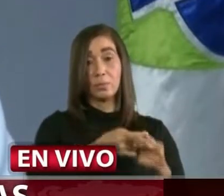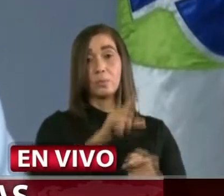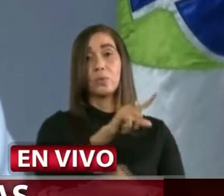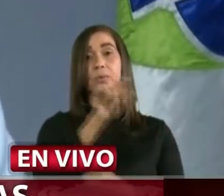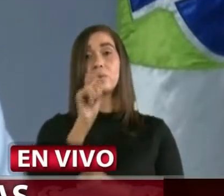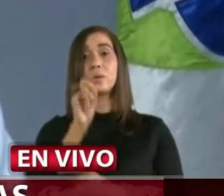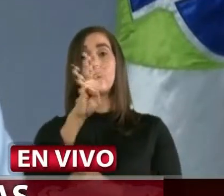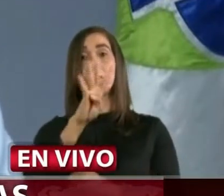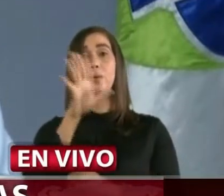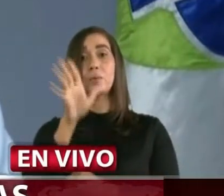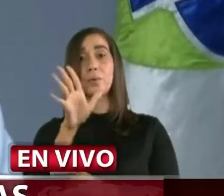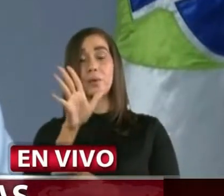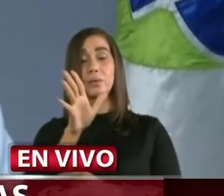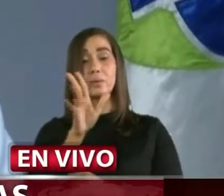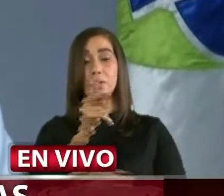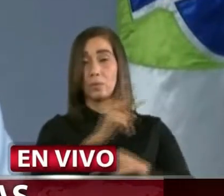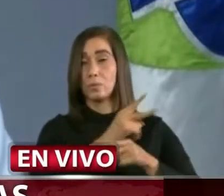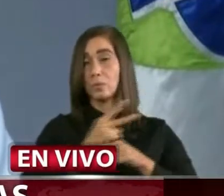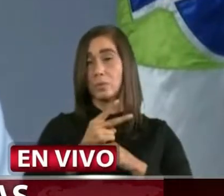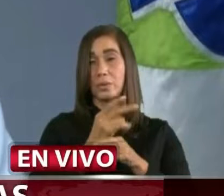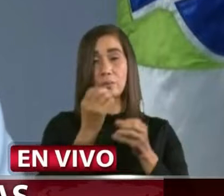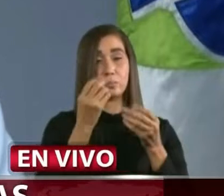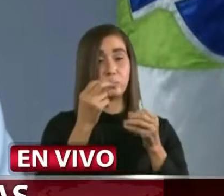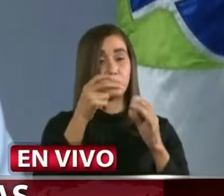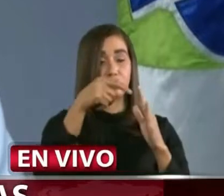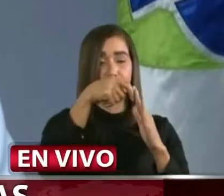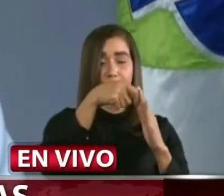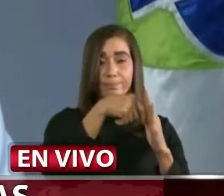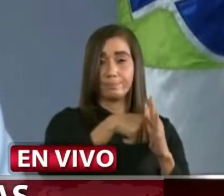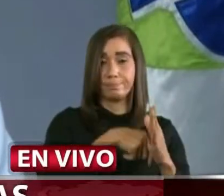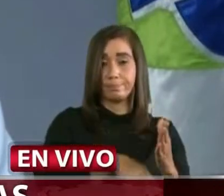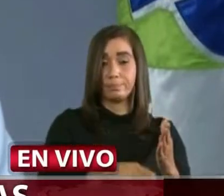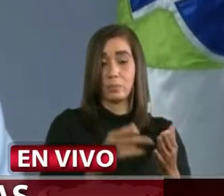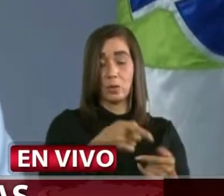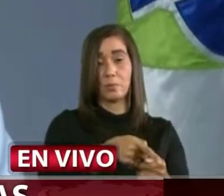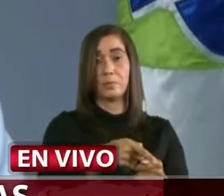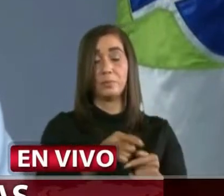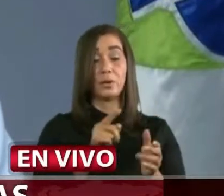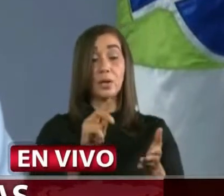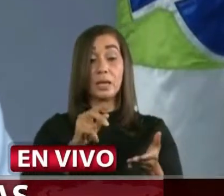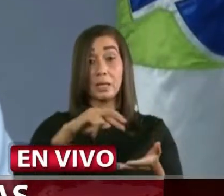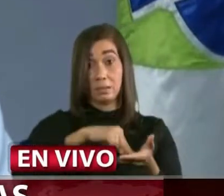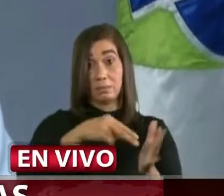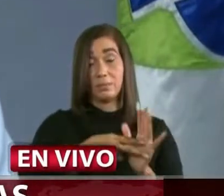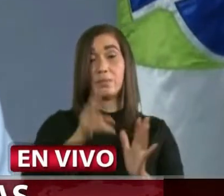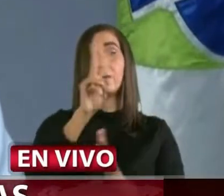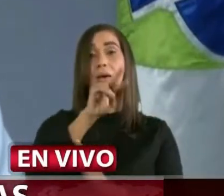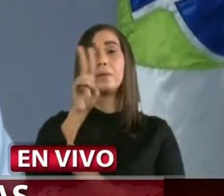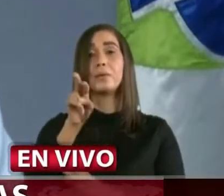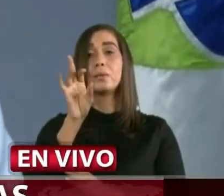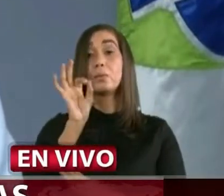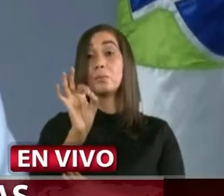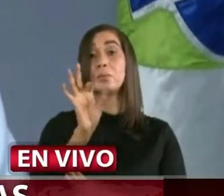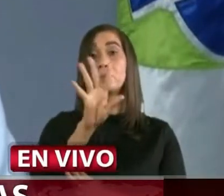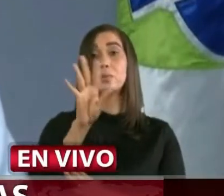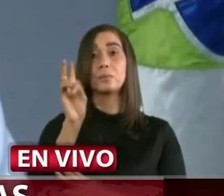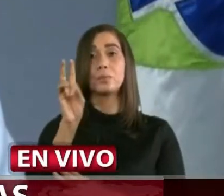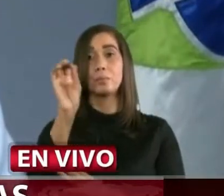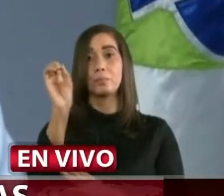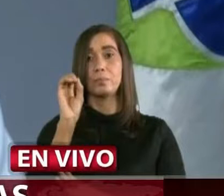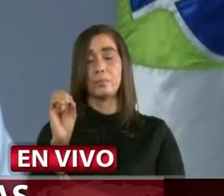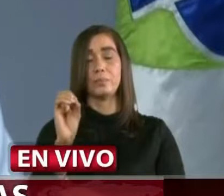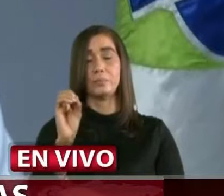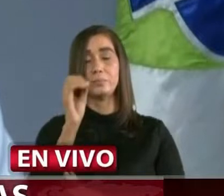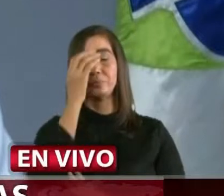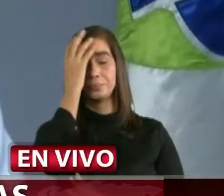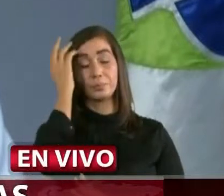145 están en unidades de cuidados intensivos, representando el 22.5%. De esas que